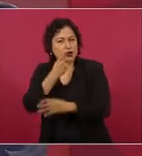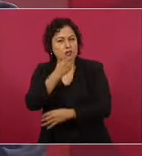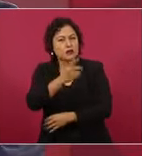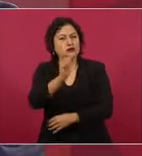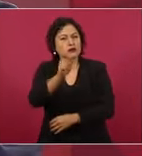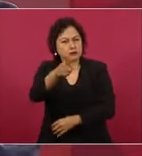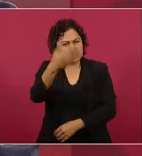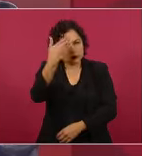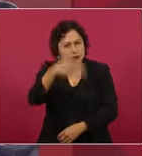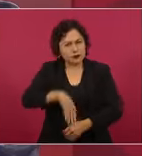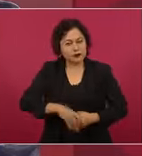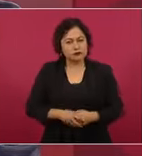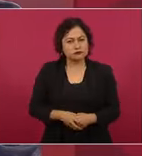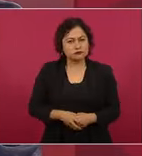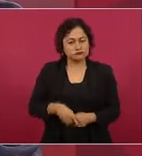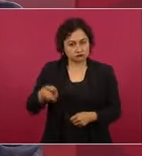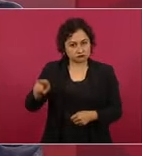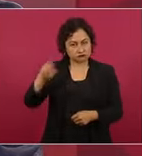la maestra,